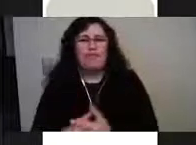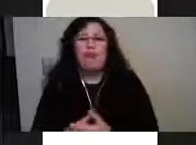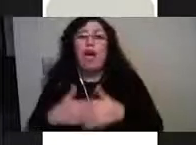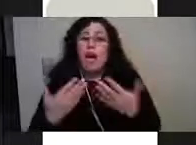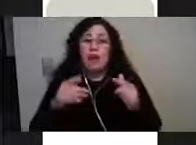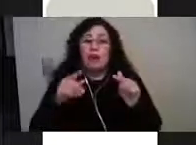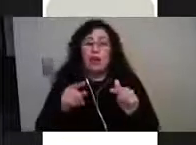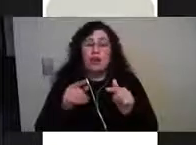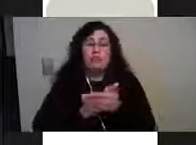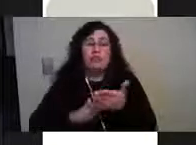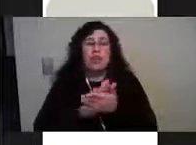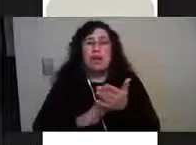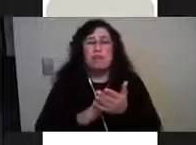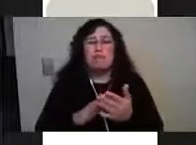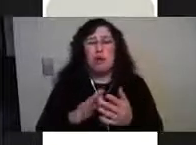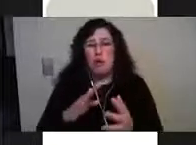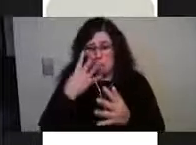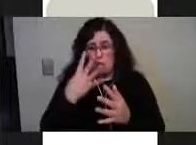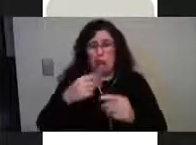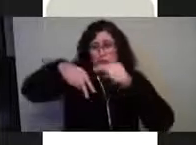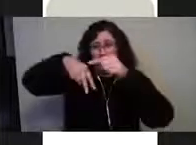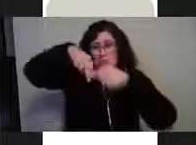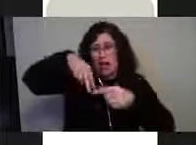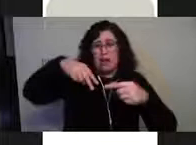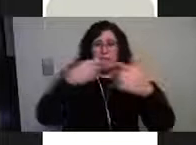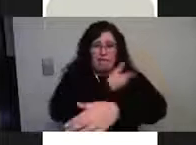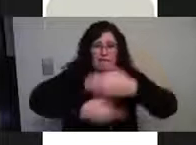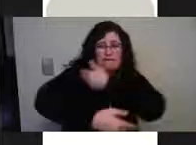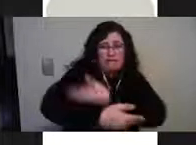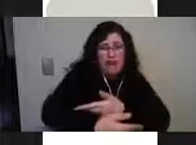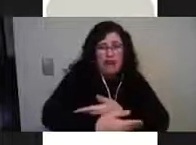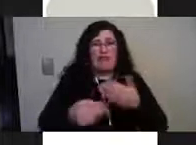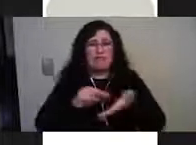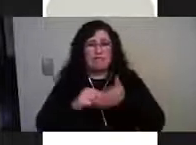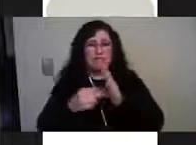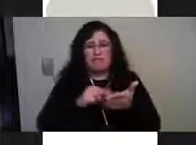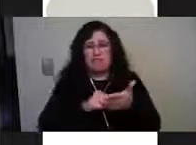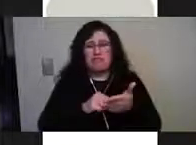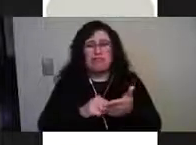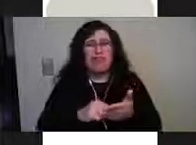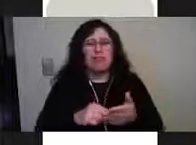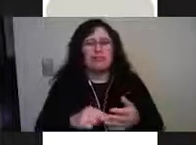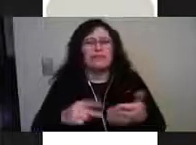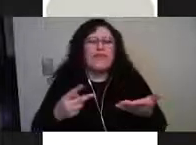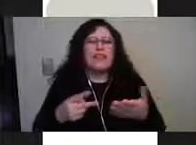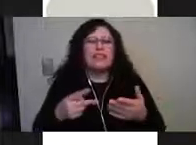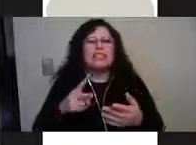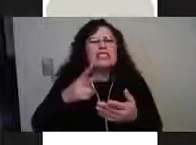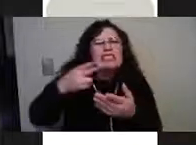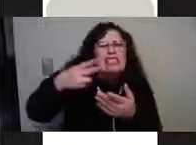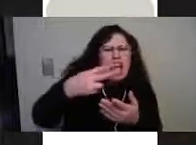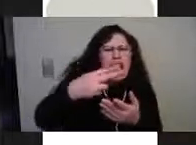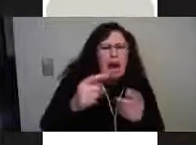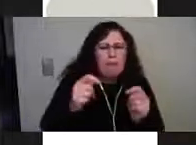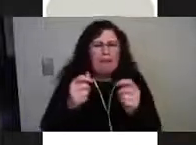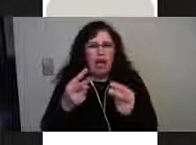las tetraparesias ya miembro inferiores o pelvis miembro inferior en tijera, que significa que se cruzan las